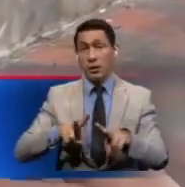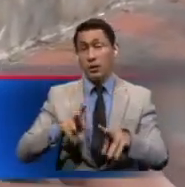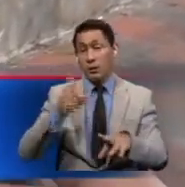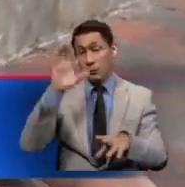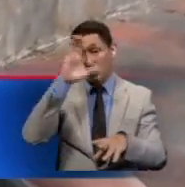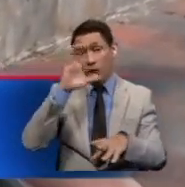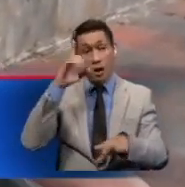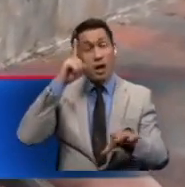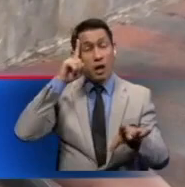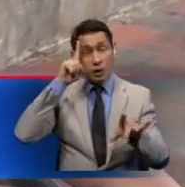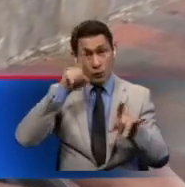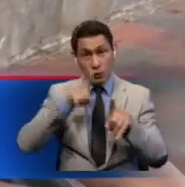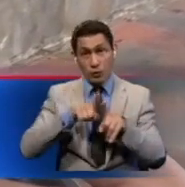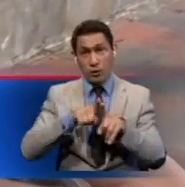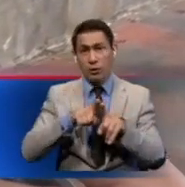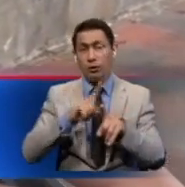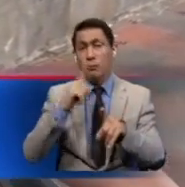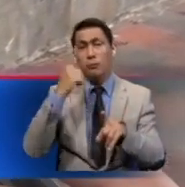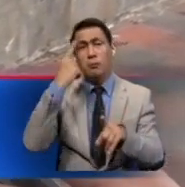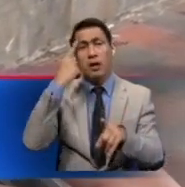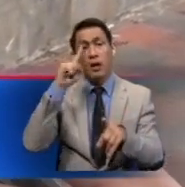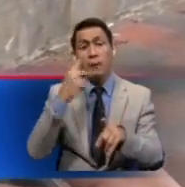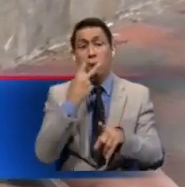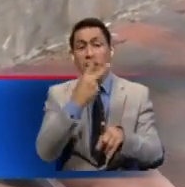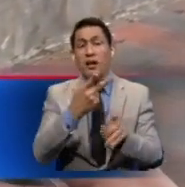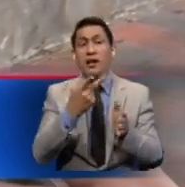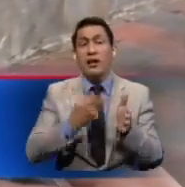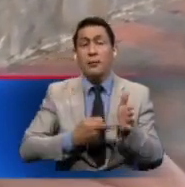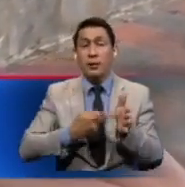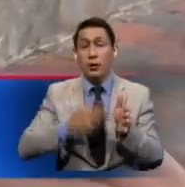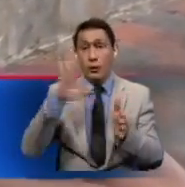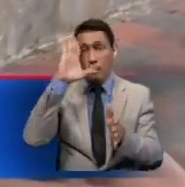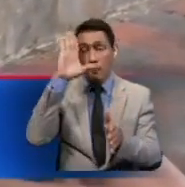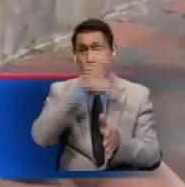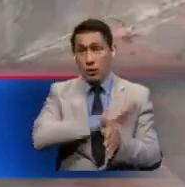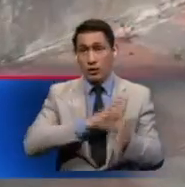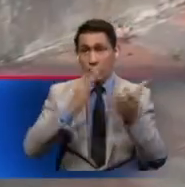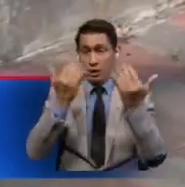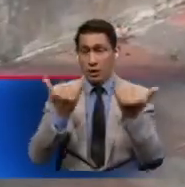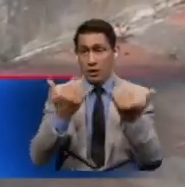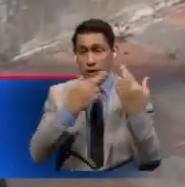sido el modus operandi y toda la situación. Obviamente es la policía quien está en esta investigación.